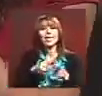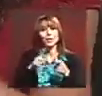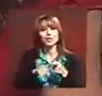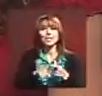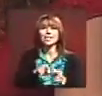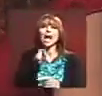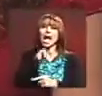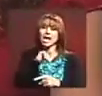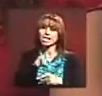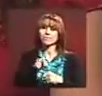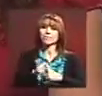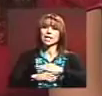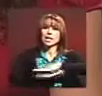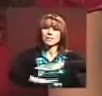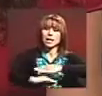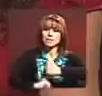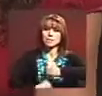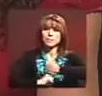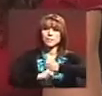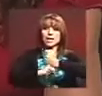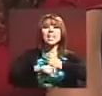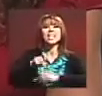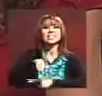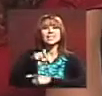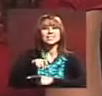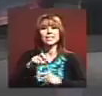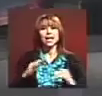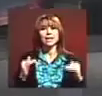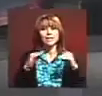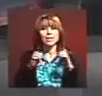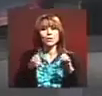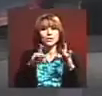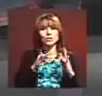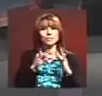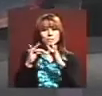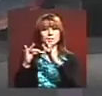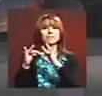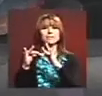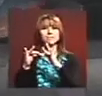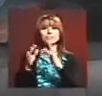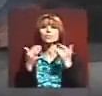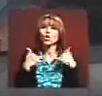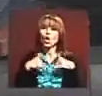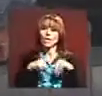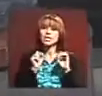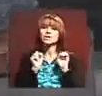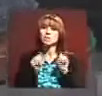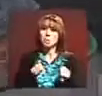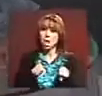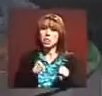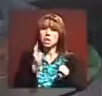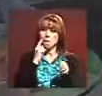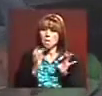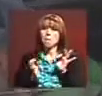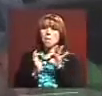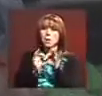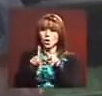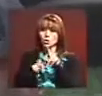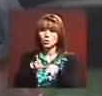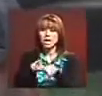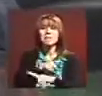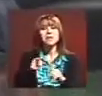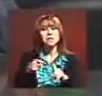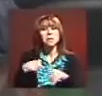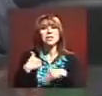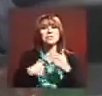se sientan las bases de lo que se necesita a nivel de educación especial. Todavía se puede consultar, sin embargo, ya más adelante tenemos otras